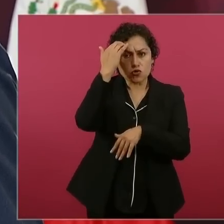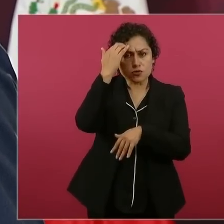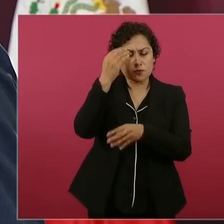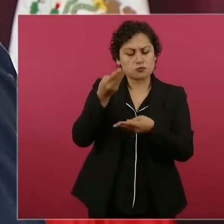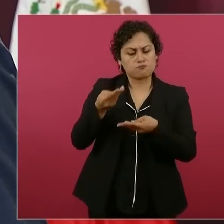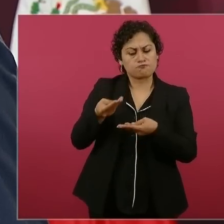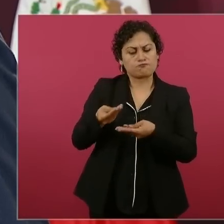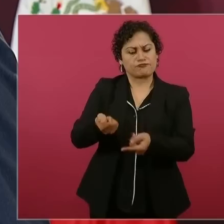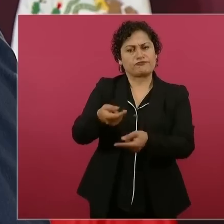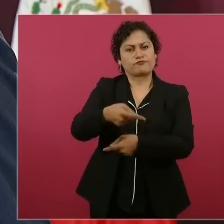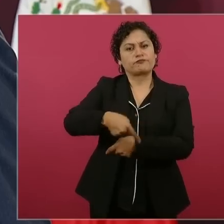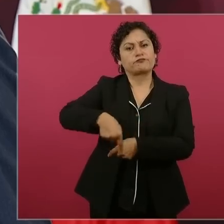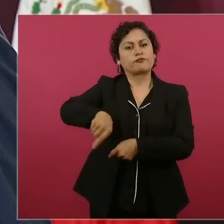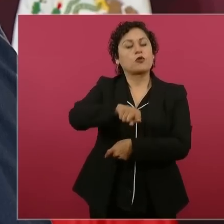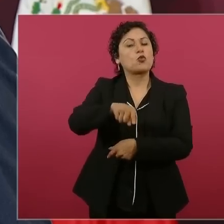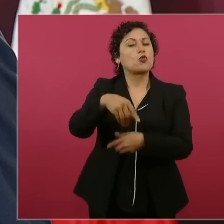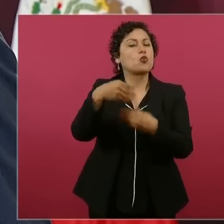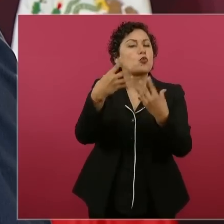muchas